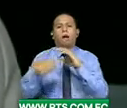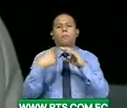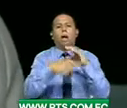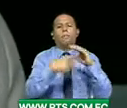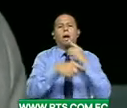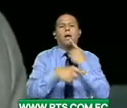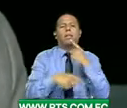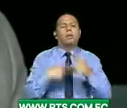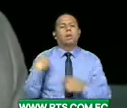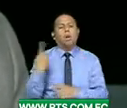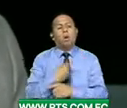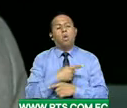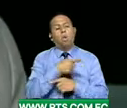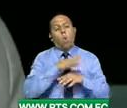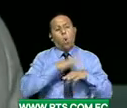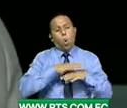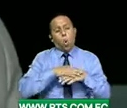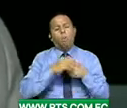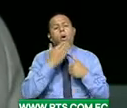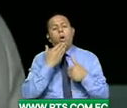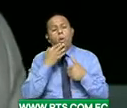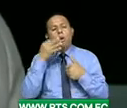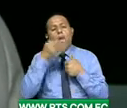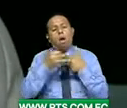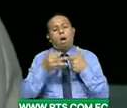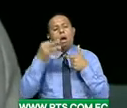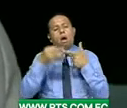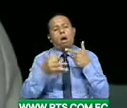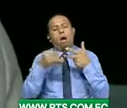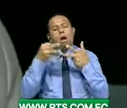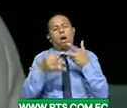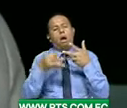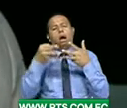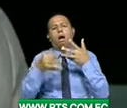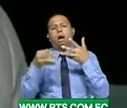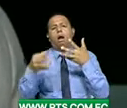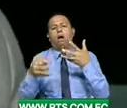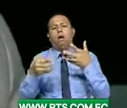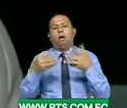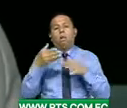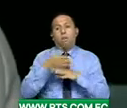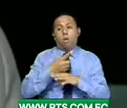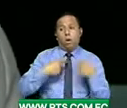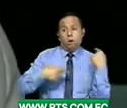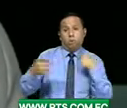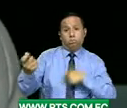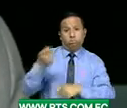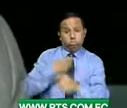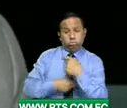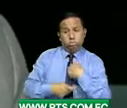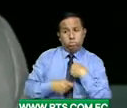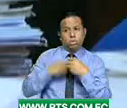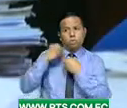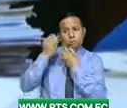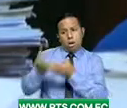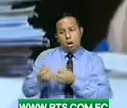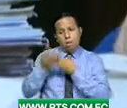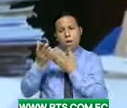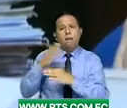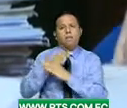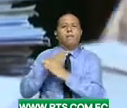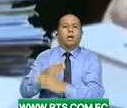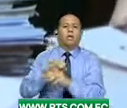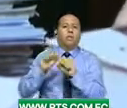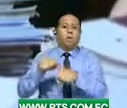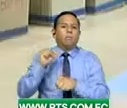ha encontrado en su contra para que luego nosotros podamos contradecirlo, supongo yo, el día de mañana. En audiencia. En la audiencia que